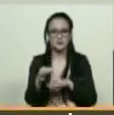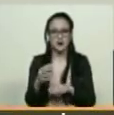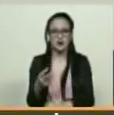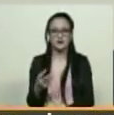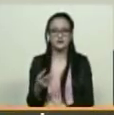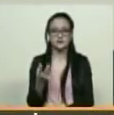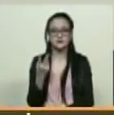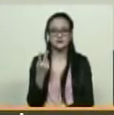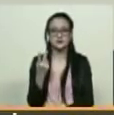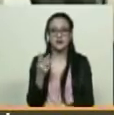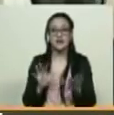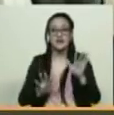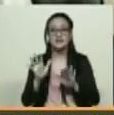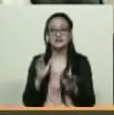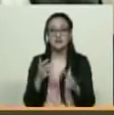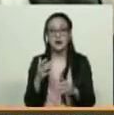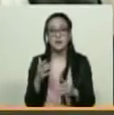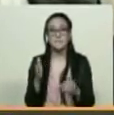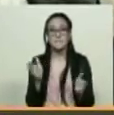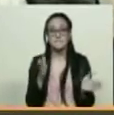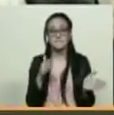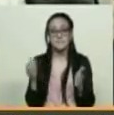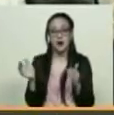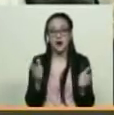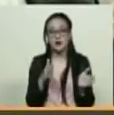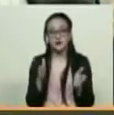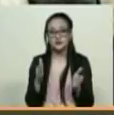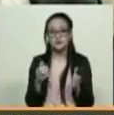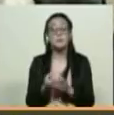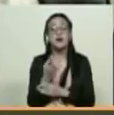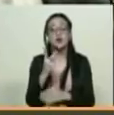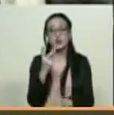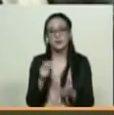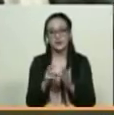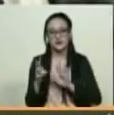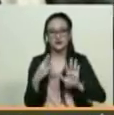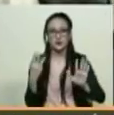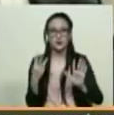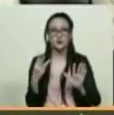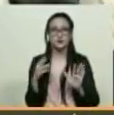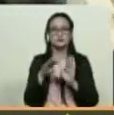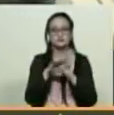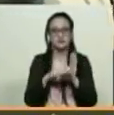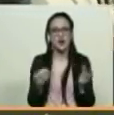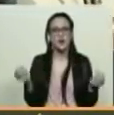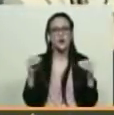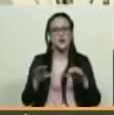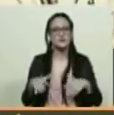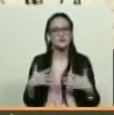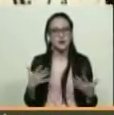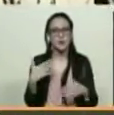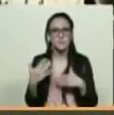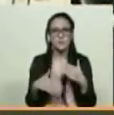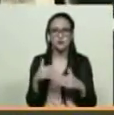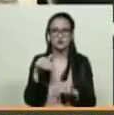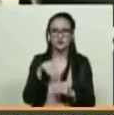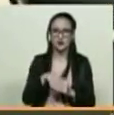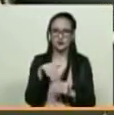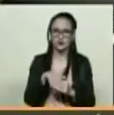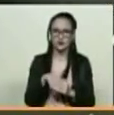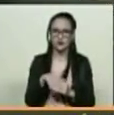del mes de mayo de 2018. En este sentido, las partes acuerdan las siguientes garantías del proceso